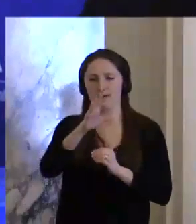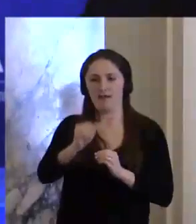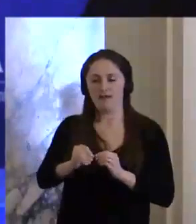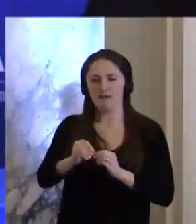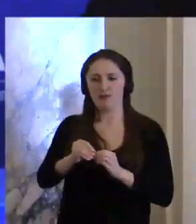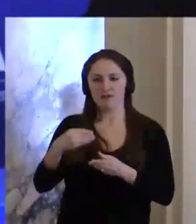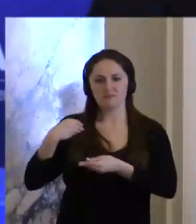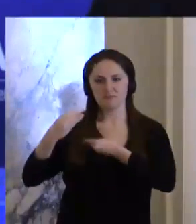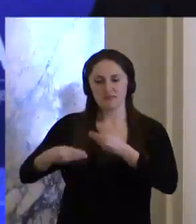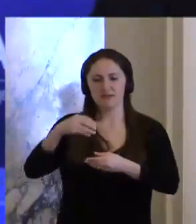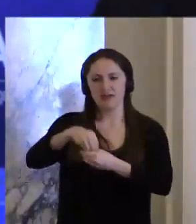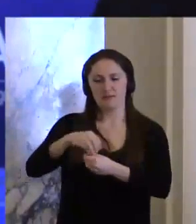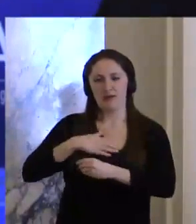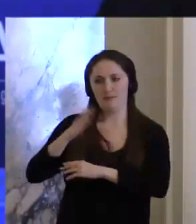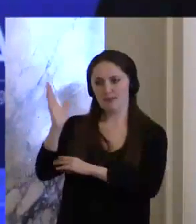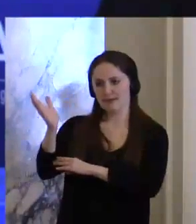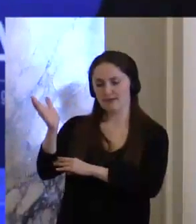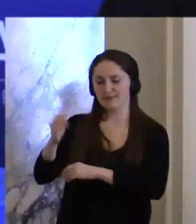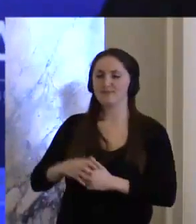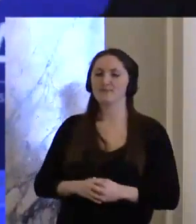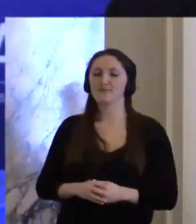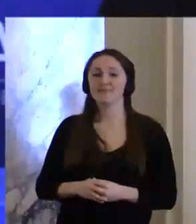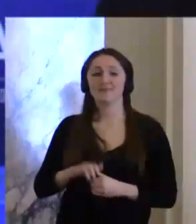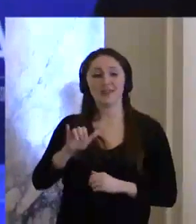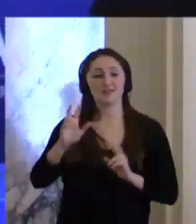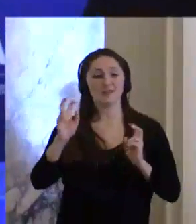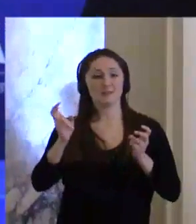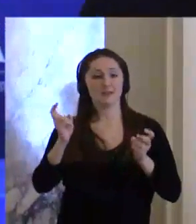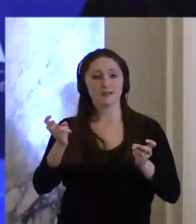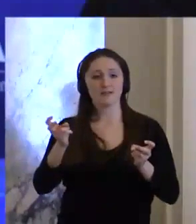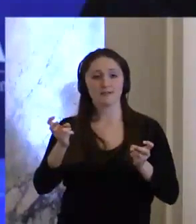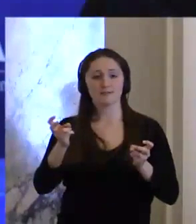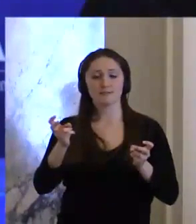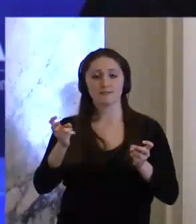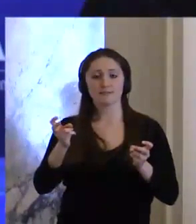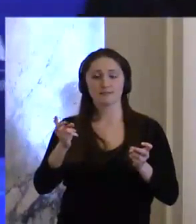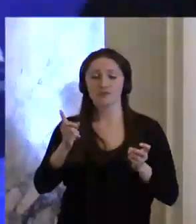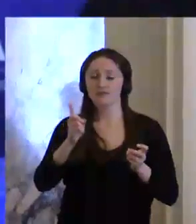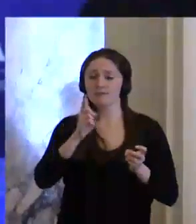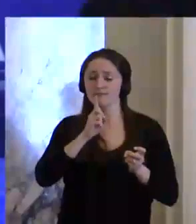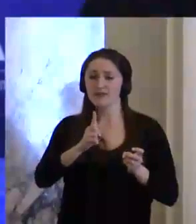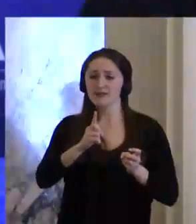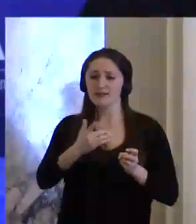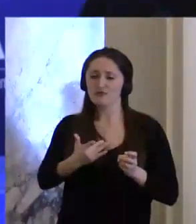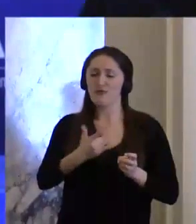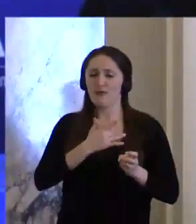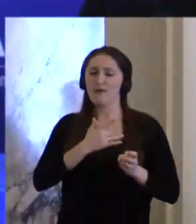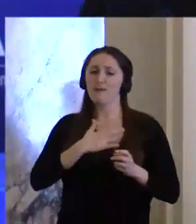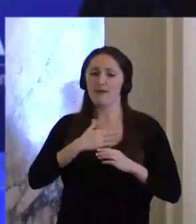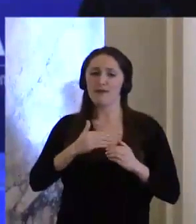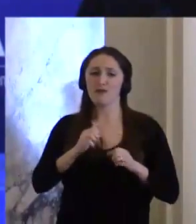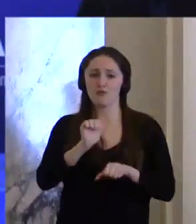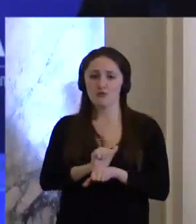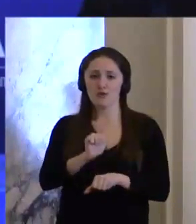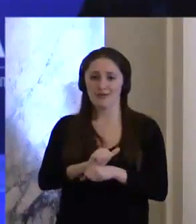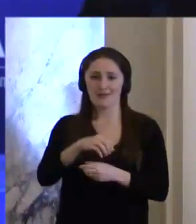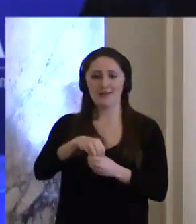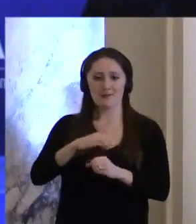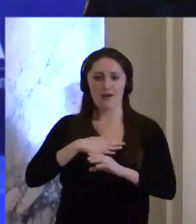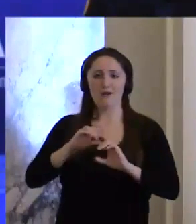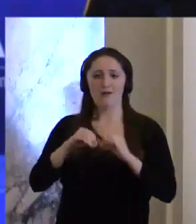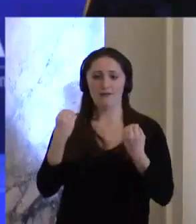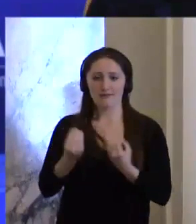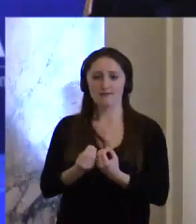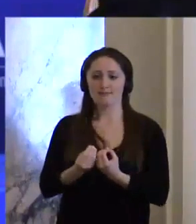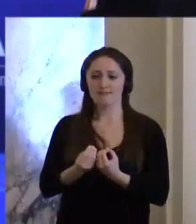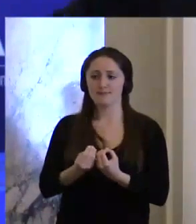que tengo muy cerca de los trabajos de mi oficina, que de hecho que nosotros le hemos dado un impulso muy